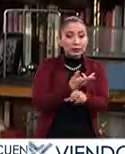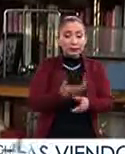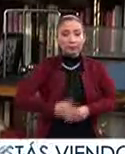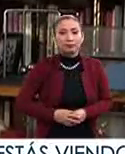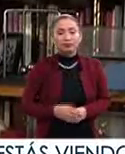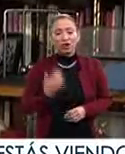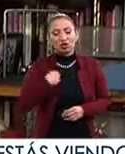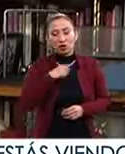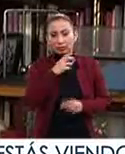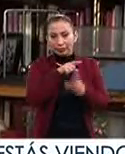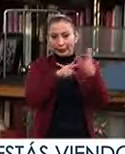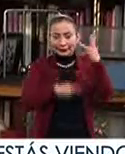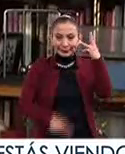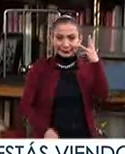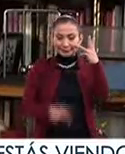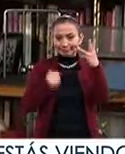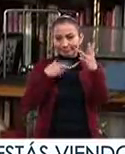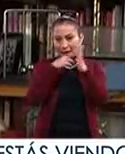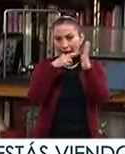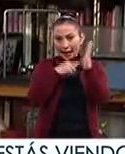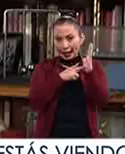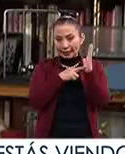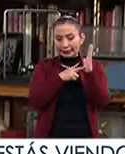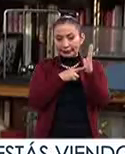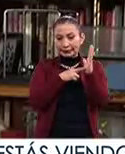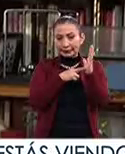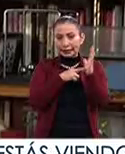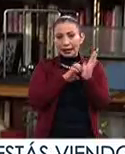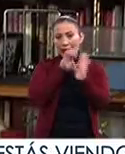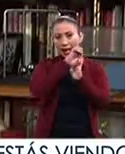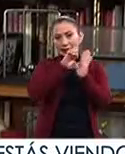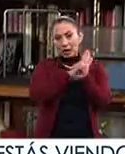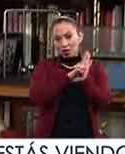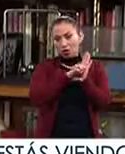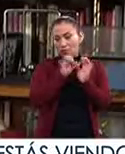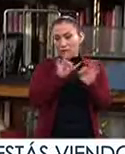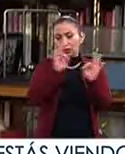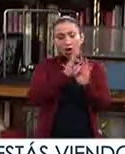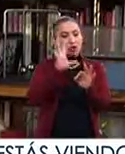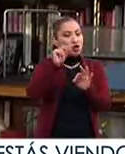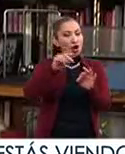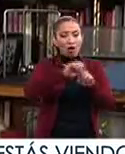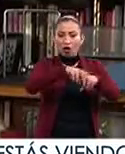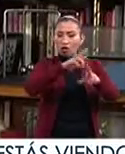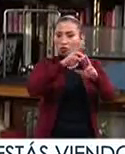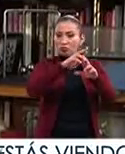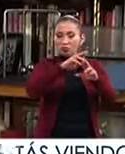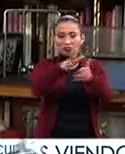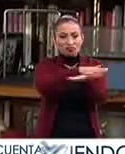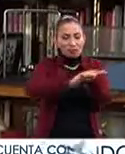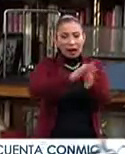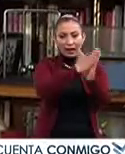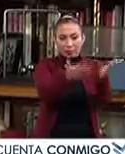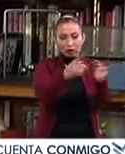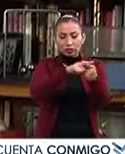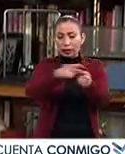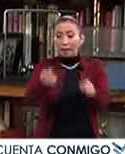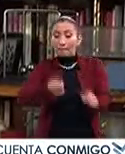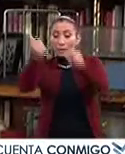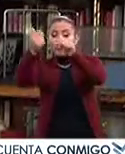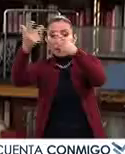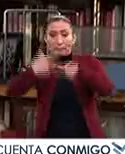Nosotros adoptamos 3 políticas que son el corazón ético del proyecto. No destruimos libros, no